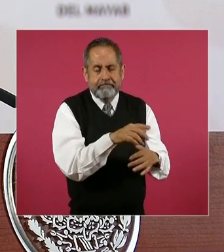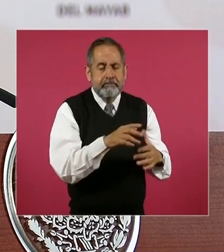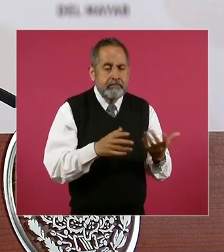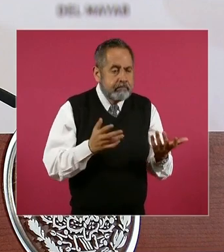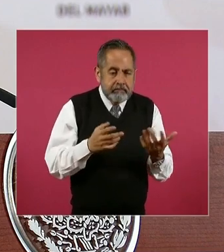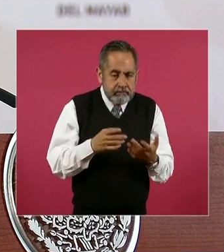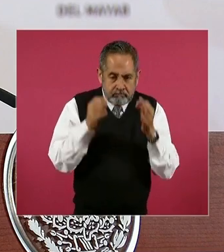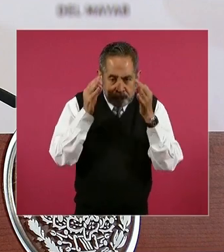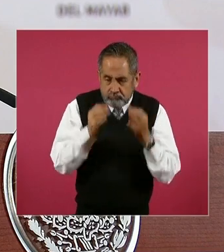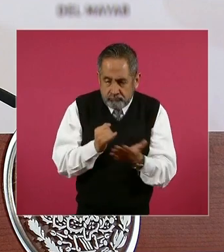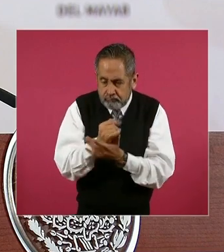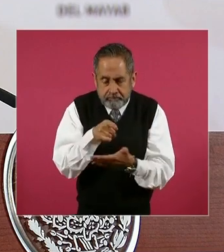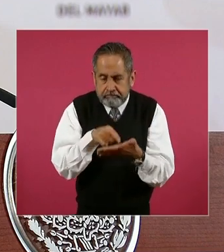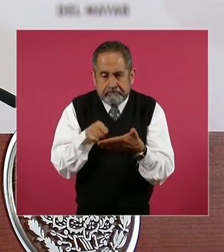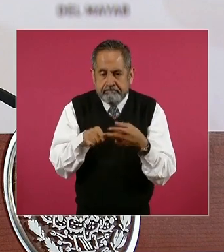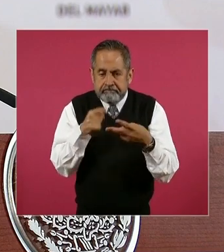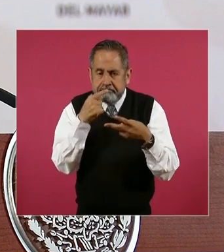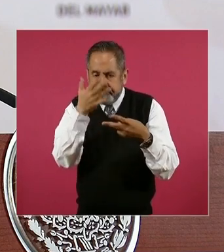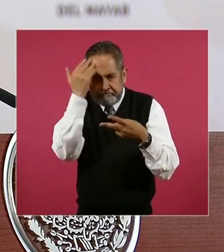no está confirmado